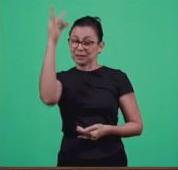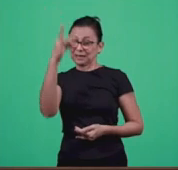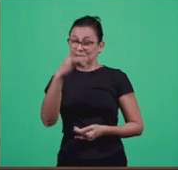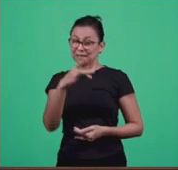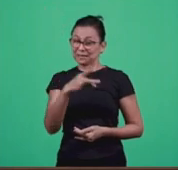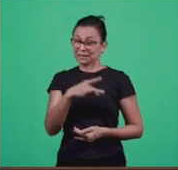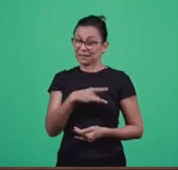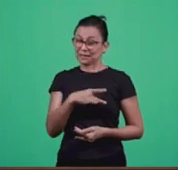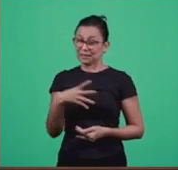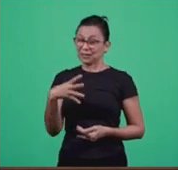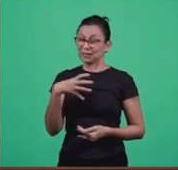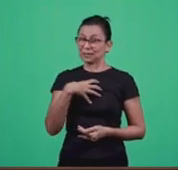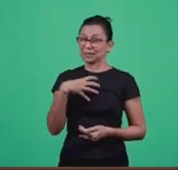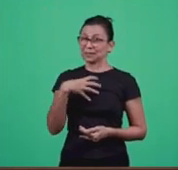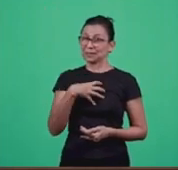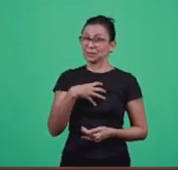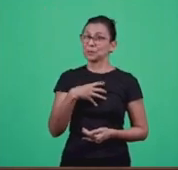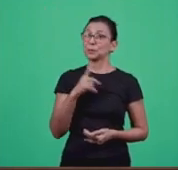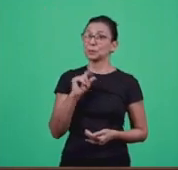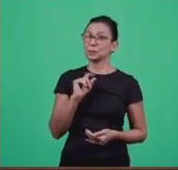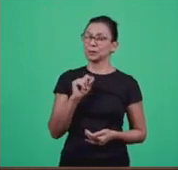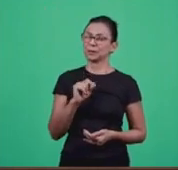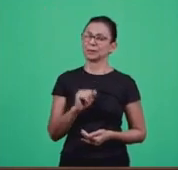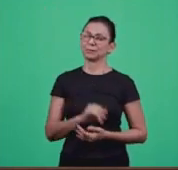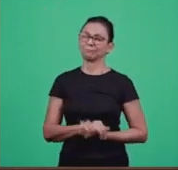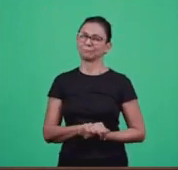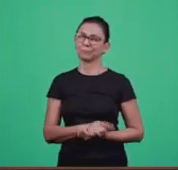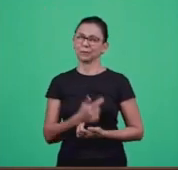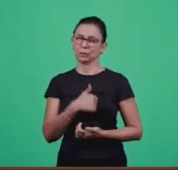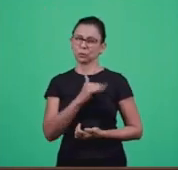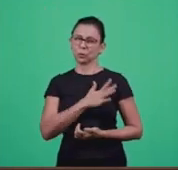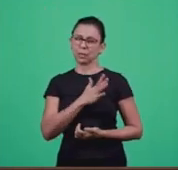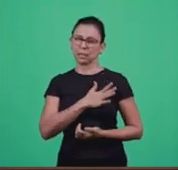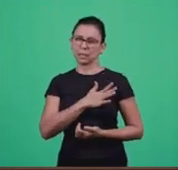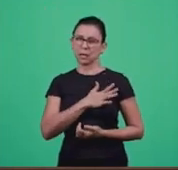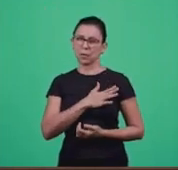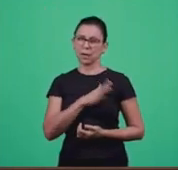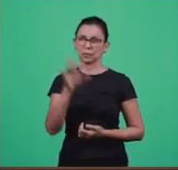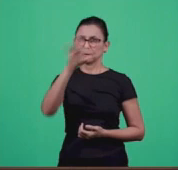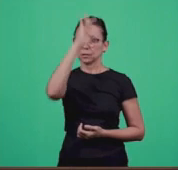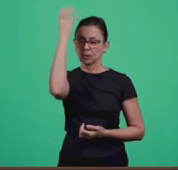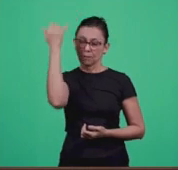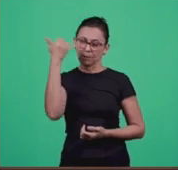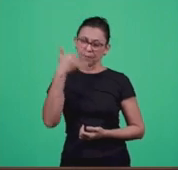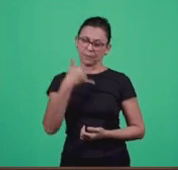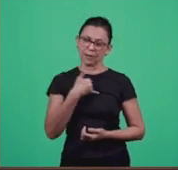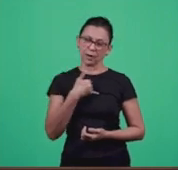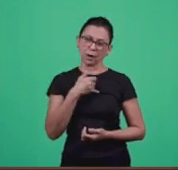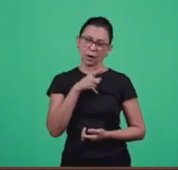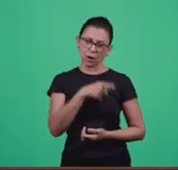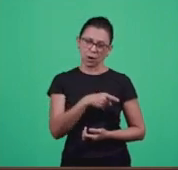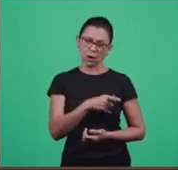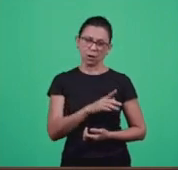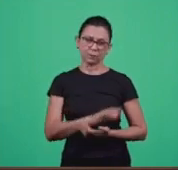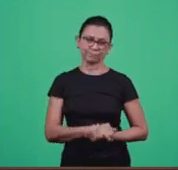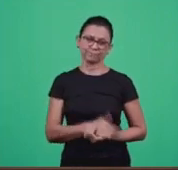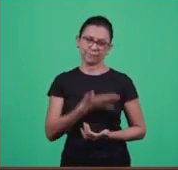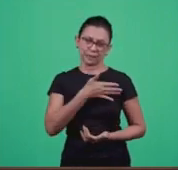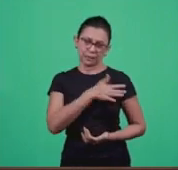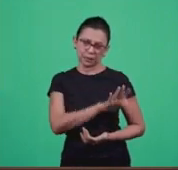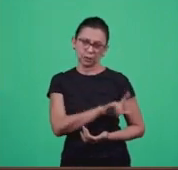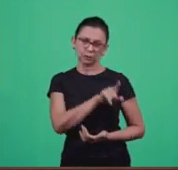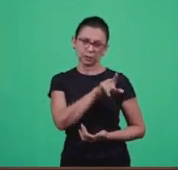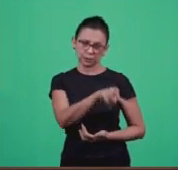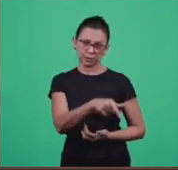en nosotros, cuando nosotros estamos en comunión, muchas veces Él testifica en nuestro corazón: aquello que tú has hablado